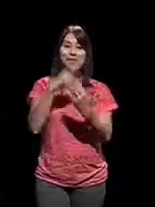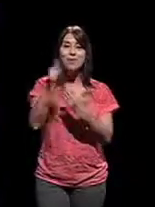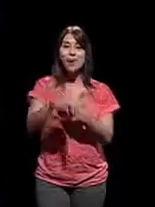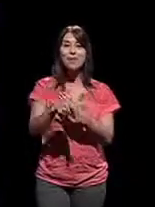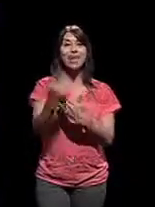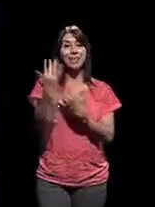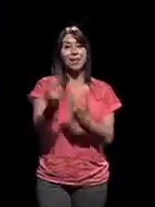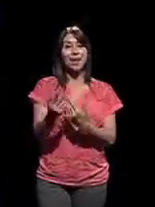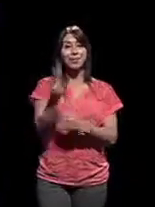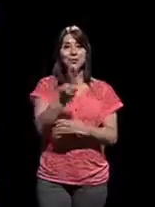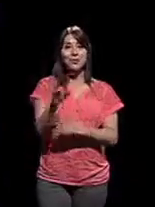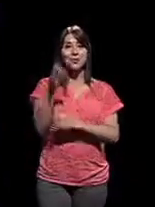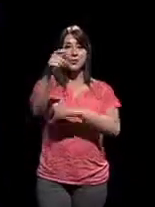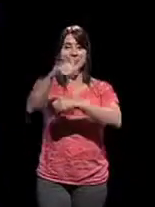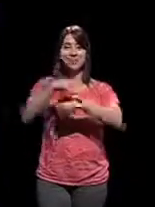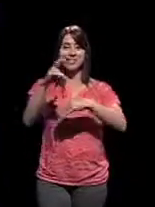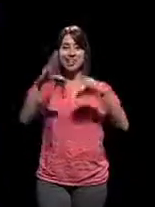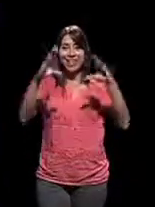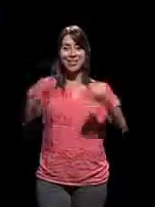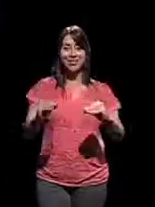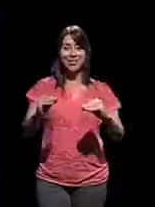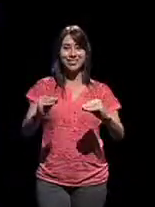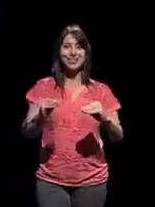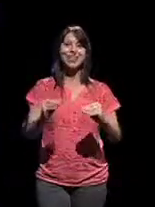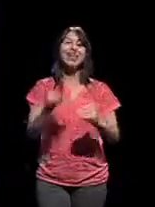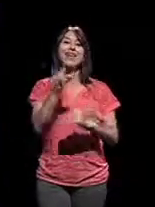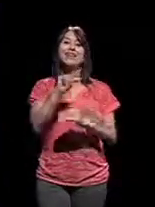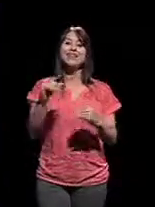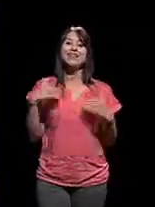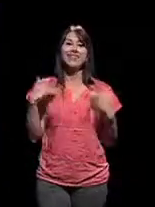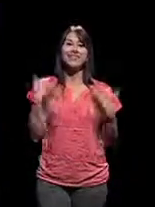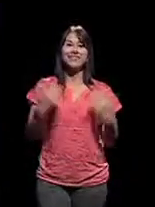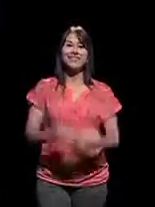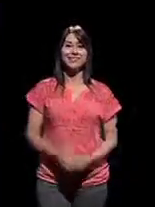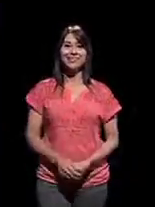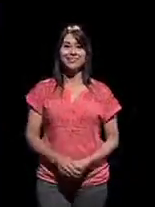agradecemos su compañía y le esperamos el próximo viernes a las 7 de la noche. ¡Feliz semana!